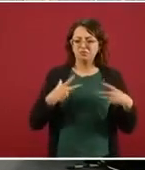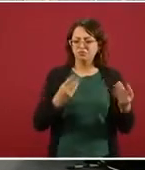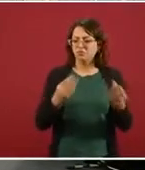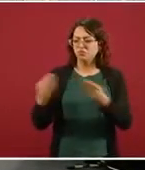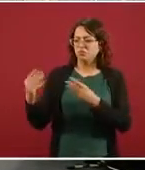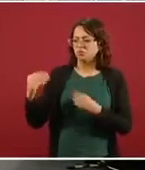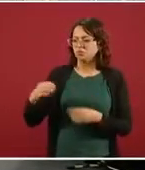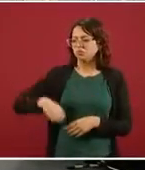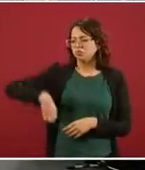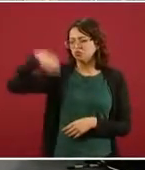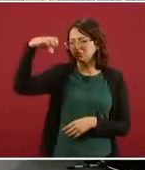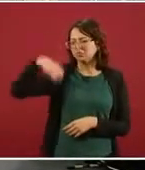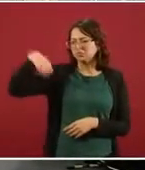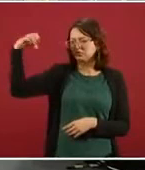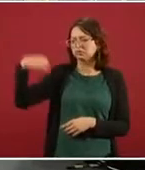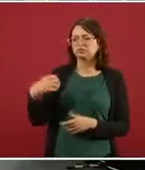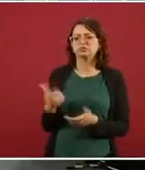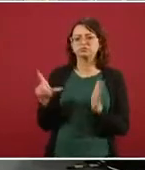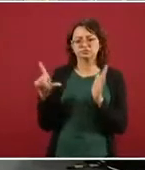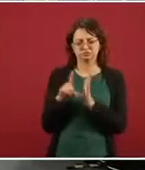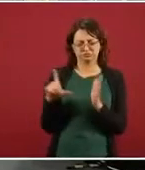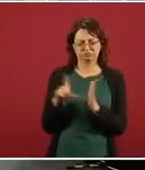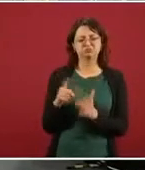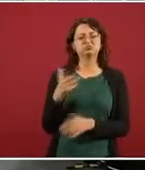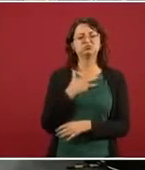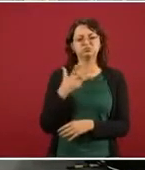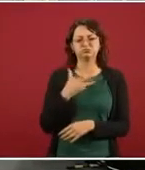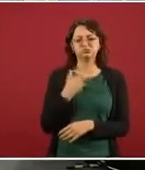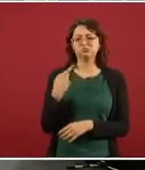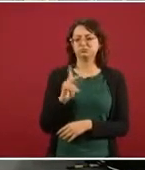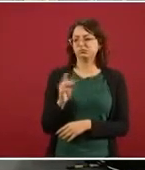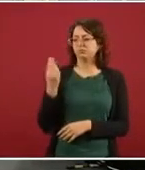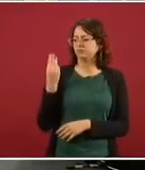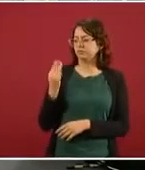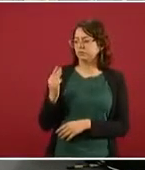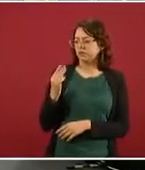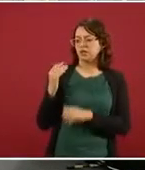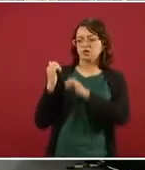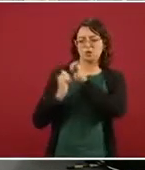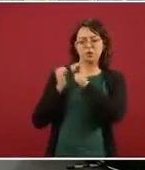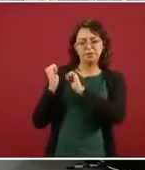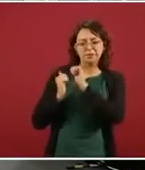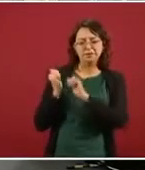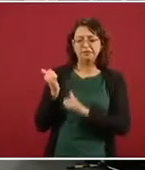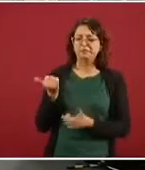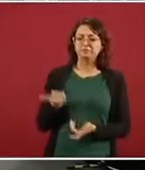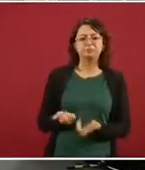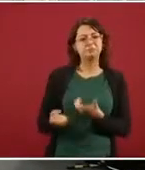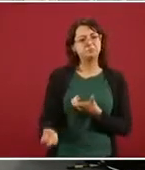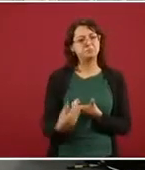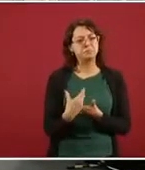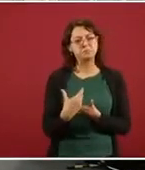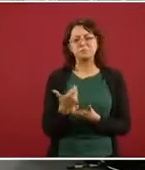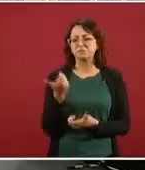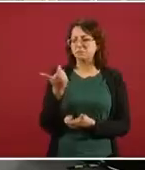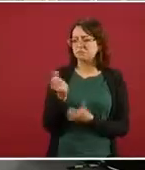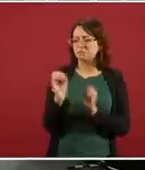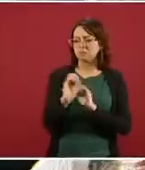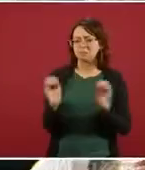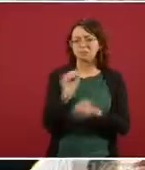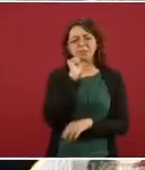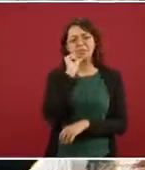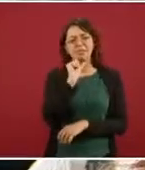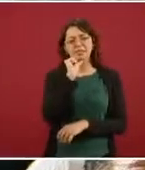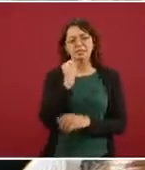tienen la tarjeta, pero hasta el momento, desde mayo, desde abril, y hasta el momento no les ha llegado su recurso. Y